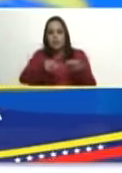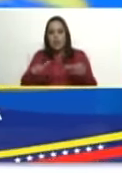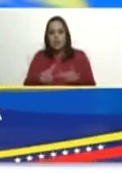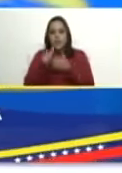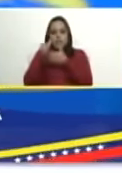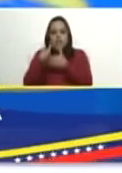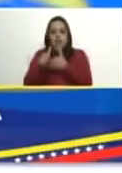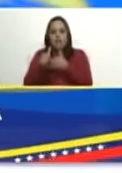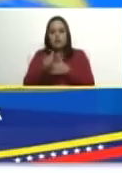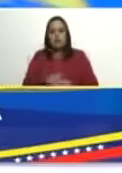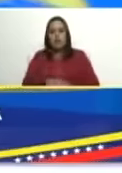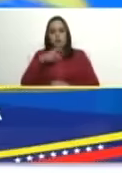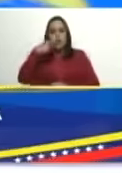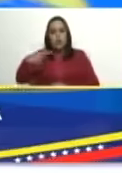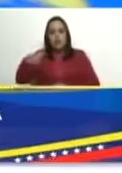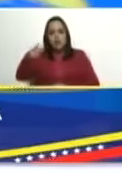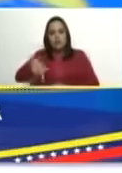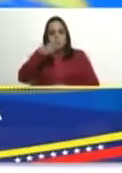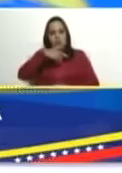Nuestro saludo a todos.